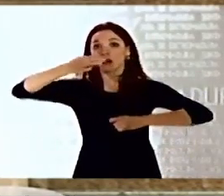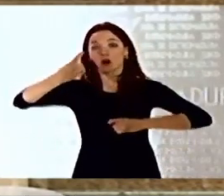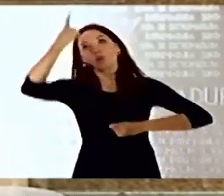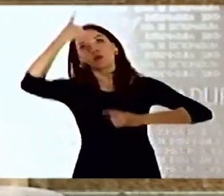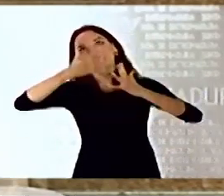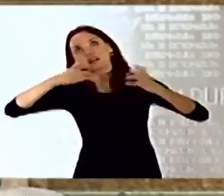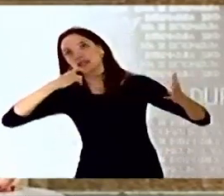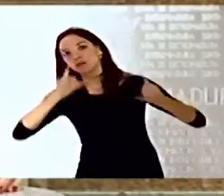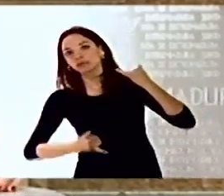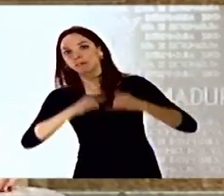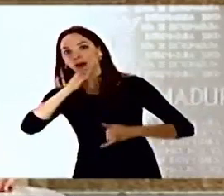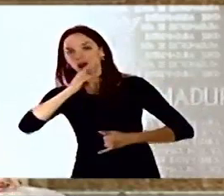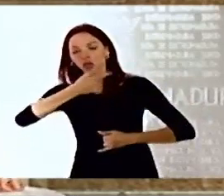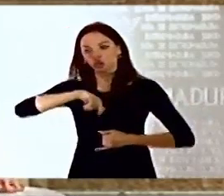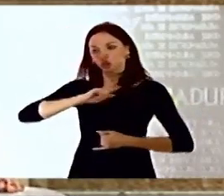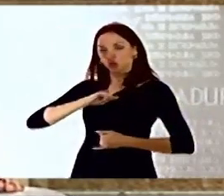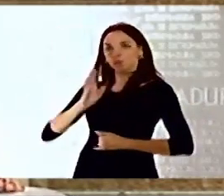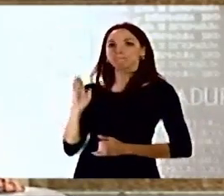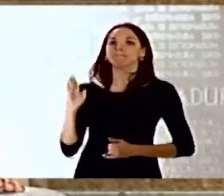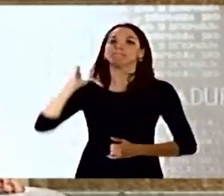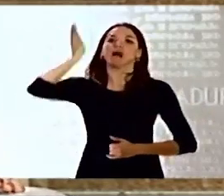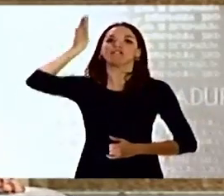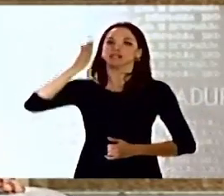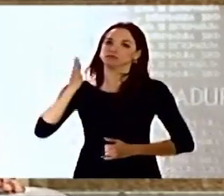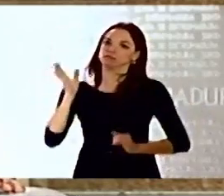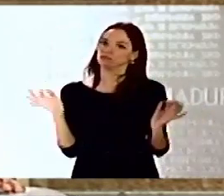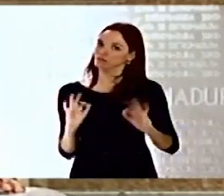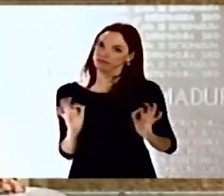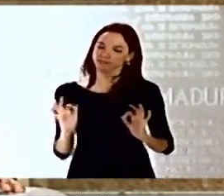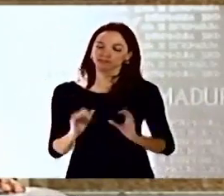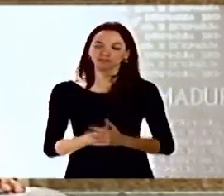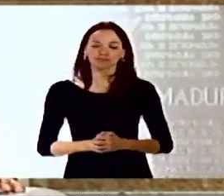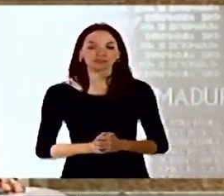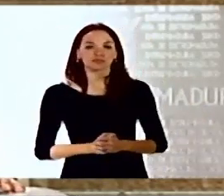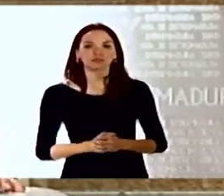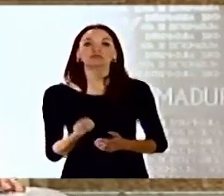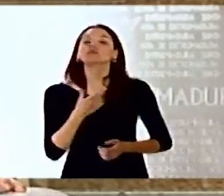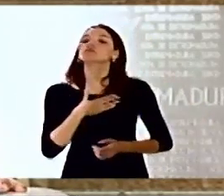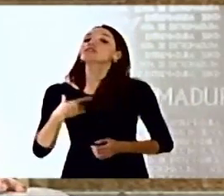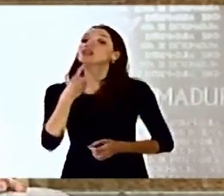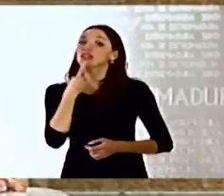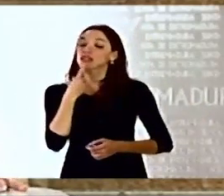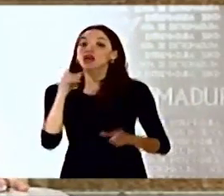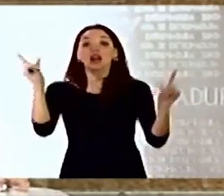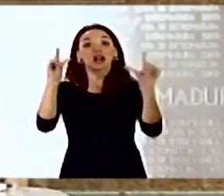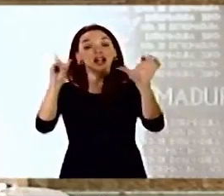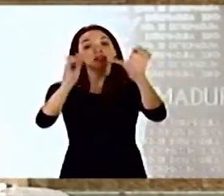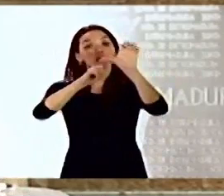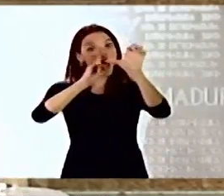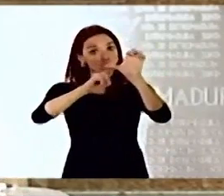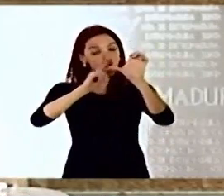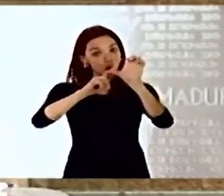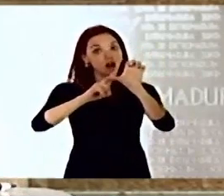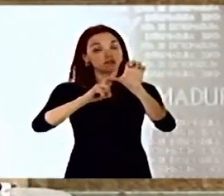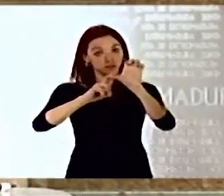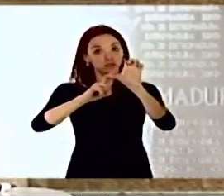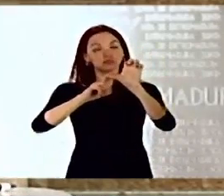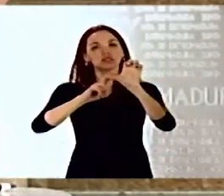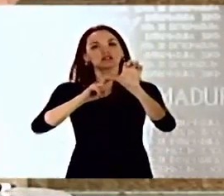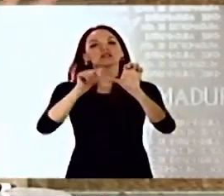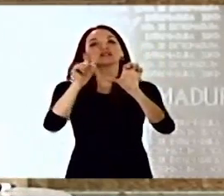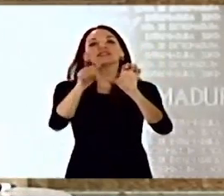participar en ninguna lapidación pública. Quiero decir con esto, Canal Extremadura, la Corporación Extremeña de Medios Audiovisuales,